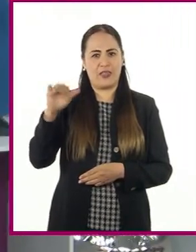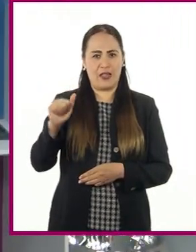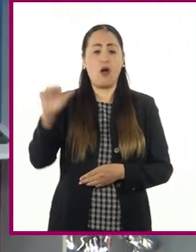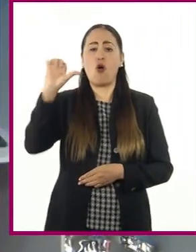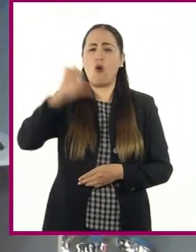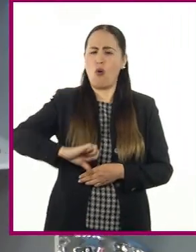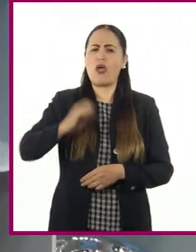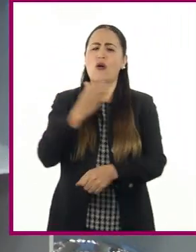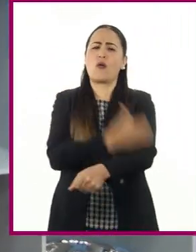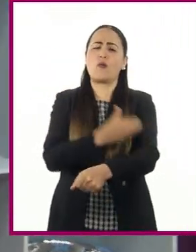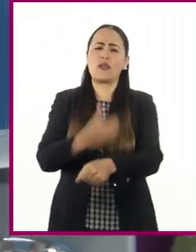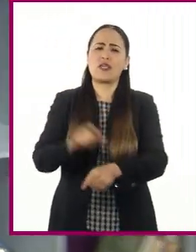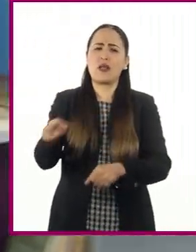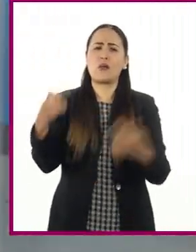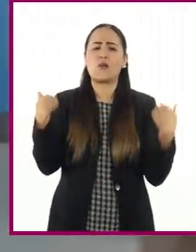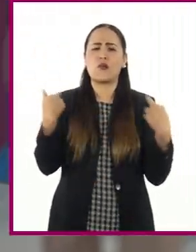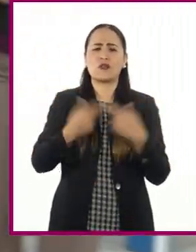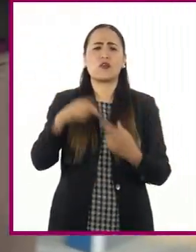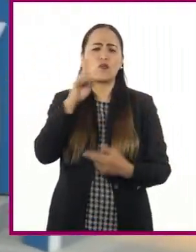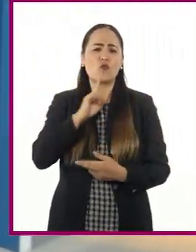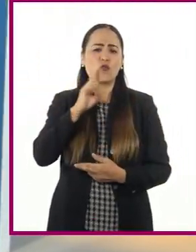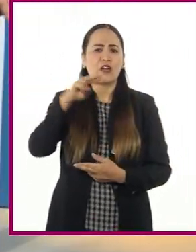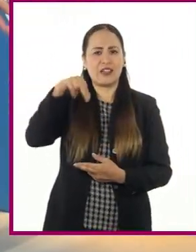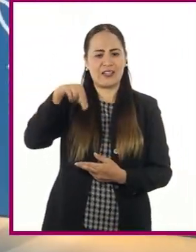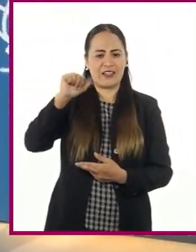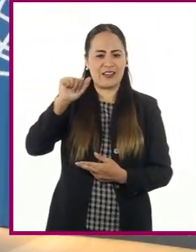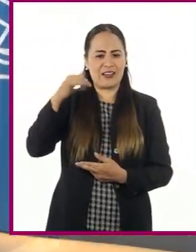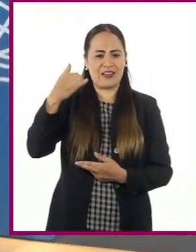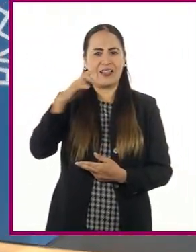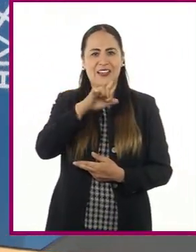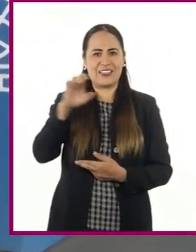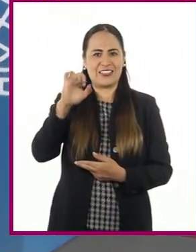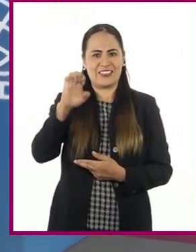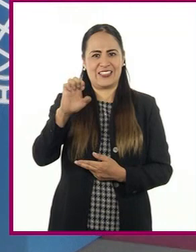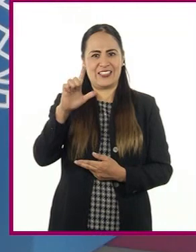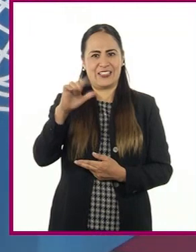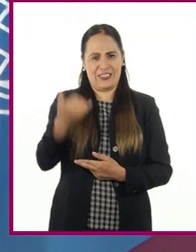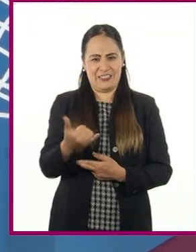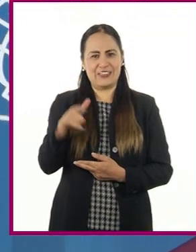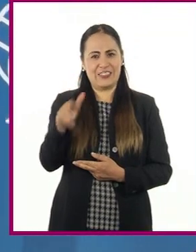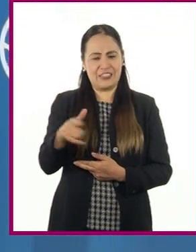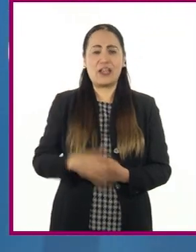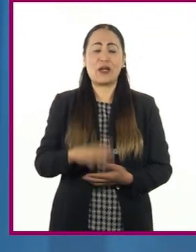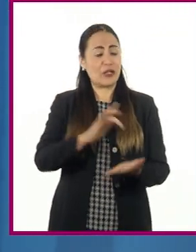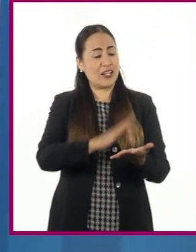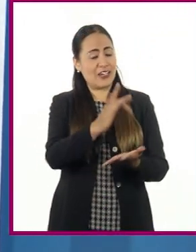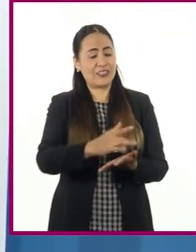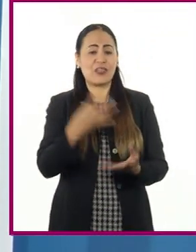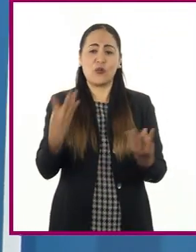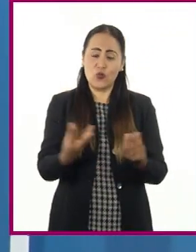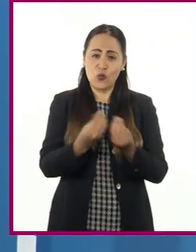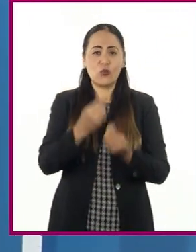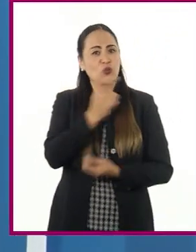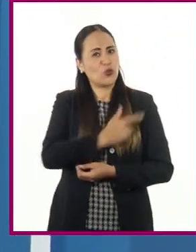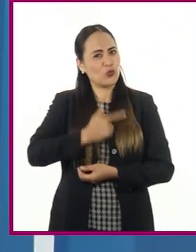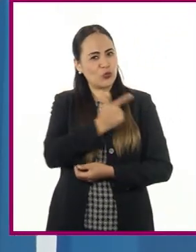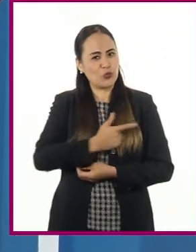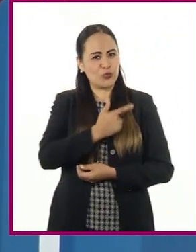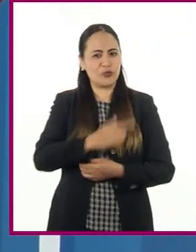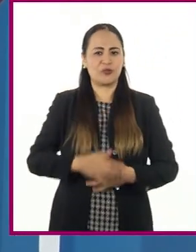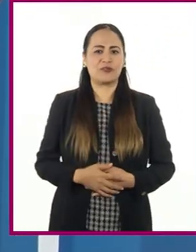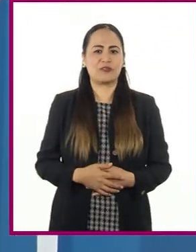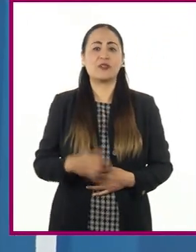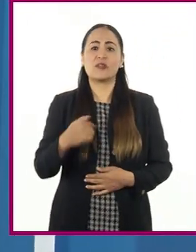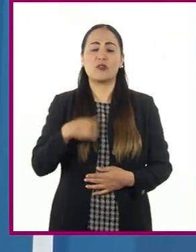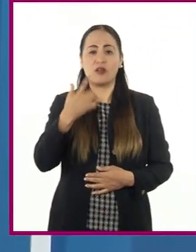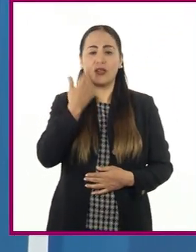nos acompaña la profesora Nayeli Rosas. Gracias, Nadia. Es un gusto compartir esta sesión con ustedes.